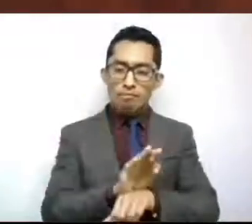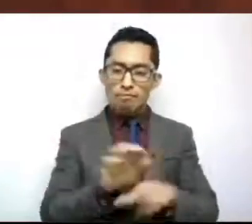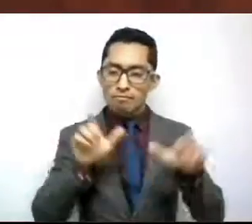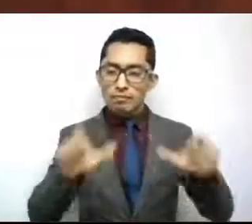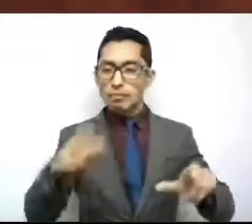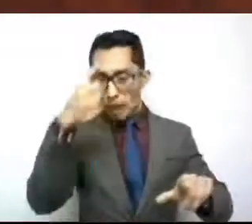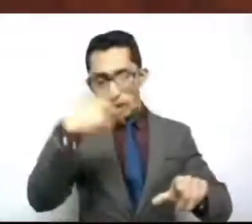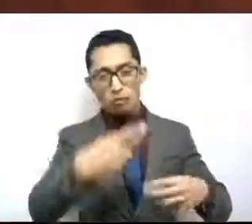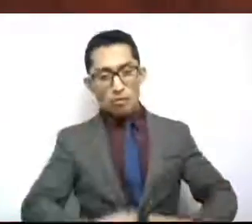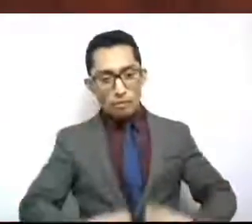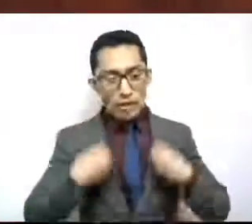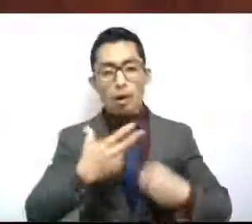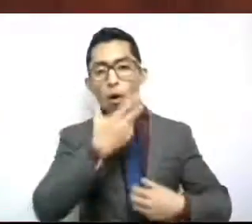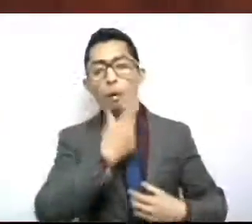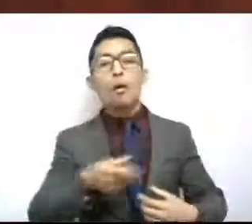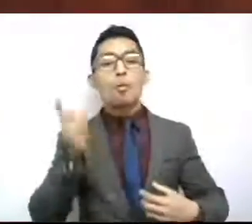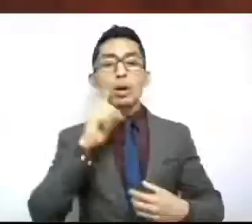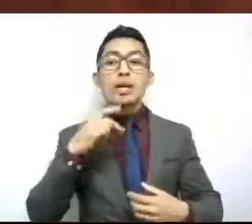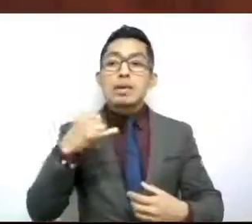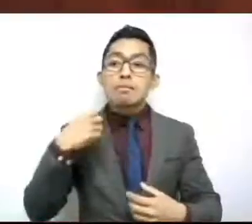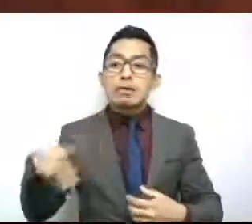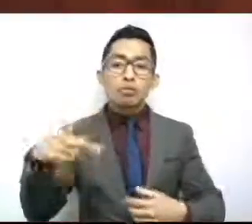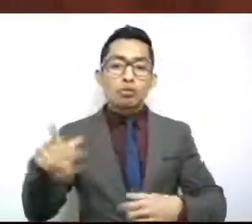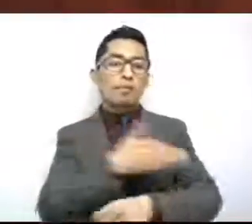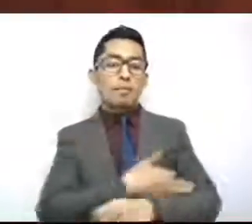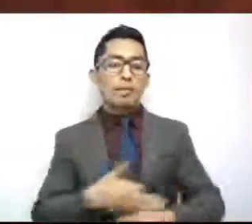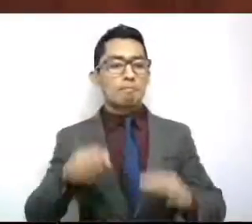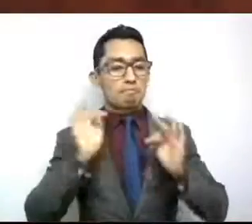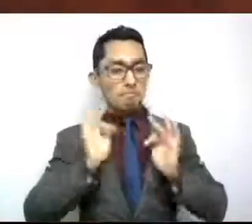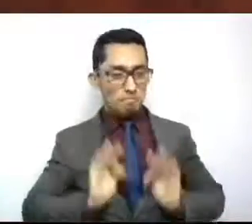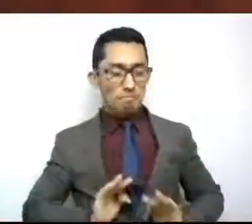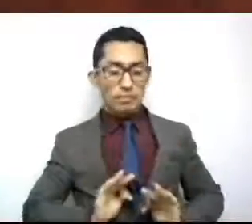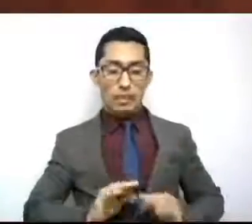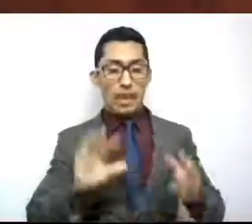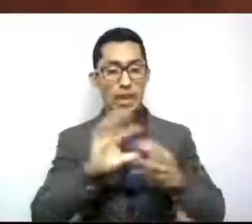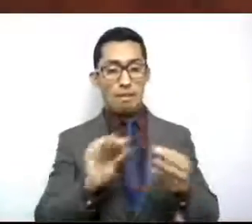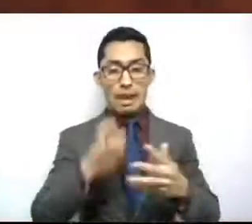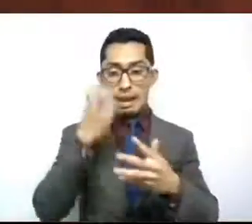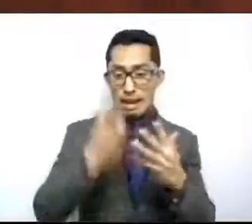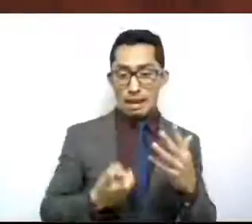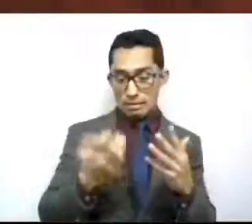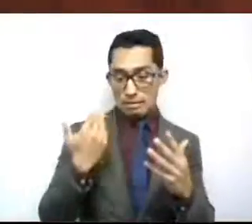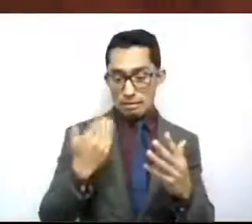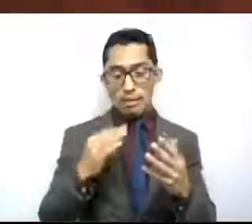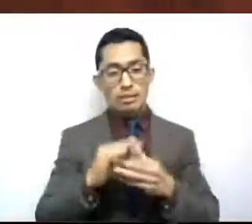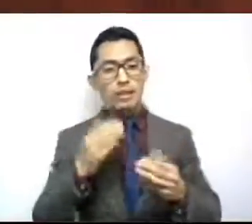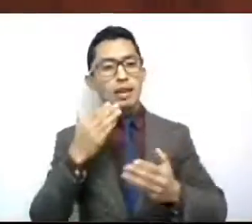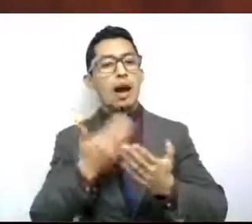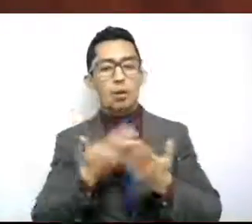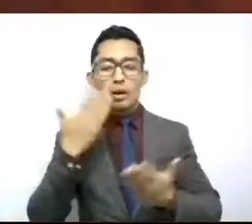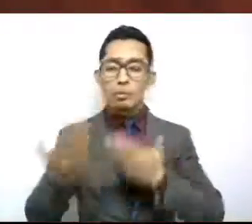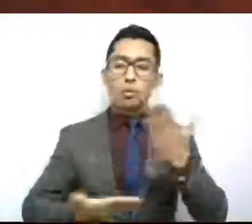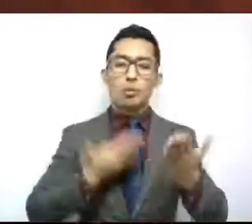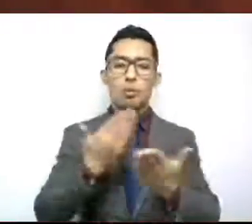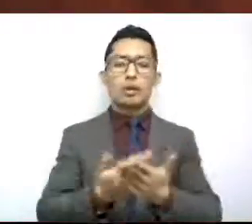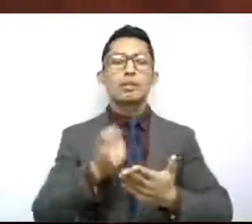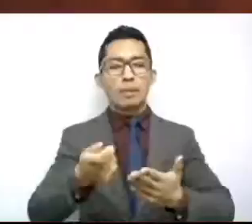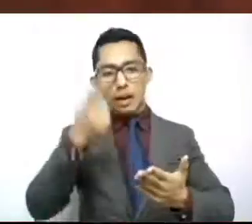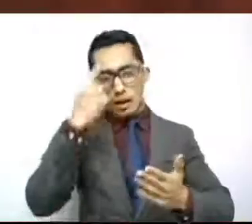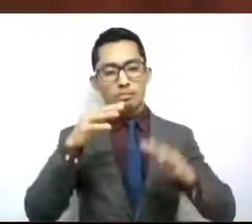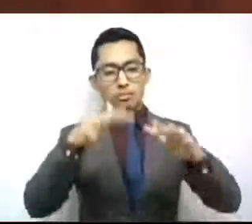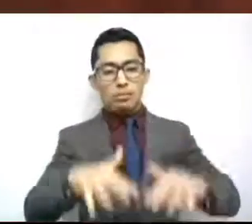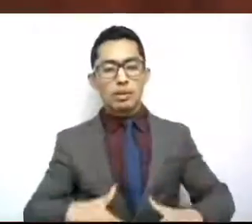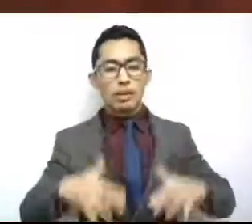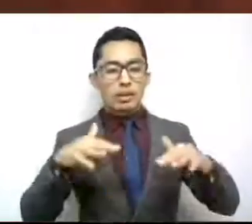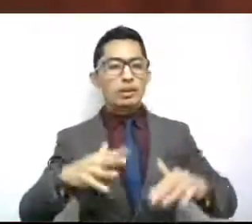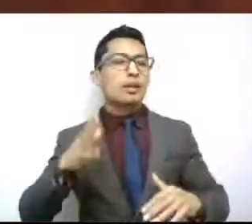ellos, ellas y para sus familias. Por lo anterior expuesto, someto a consideración a este honorable Poder